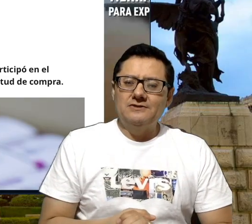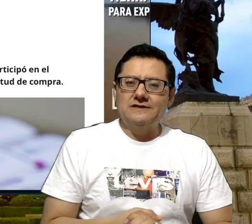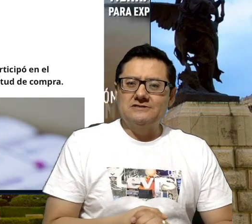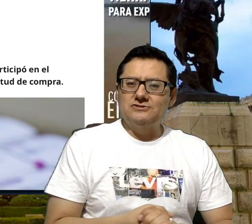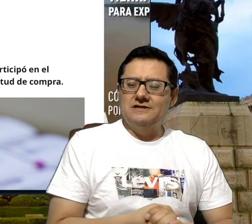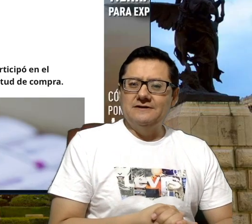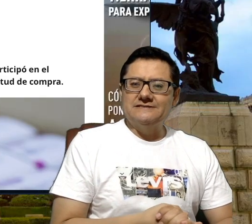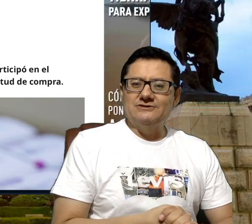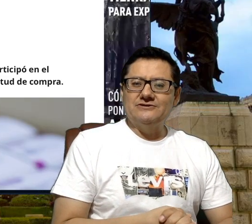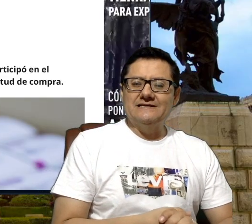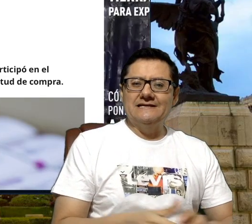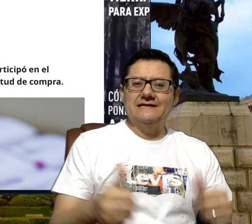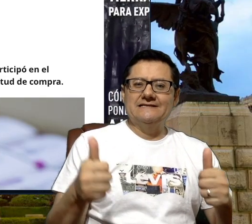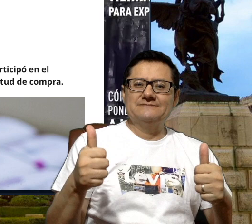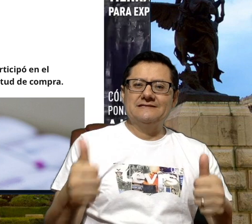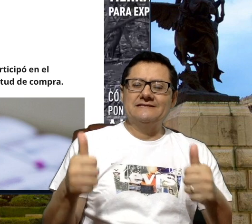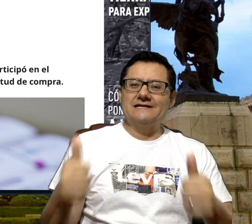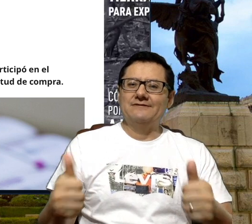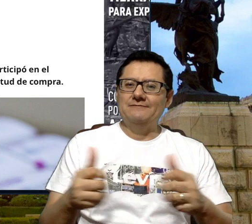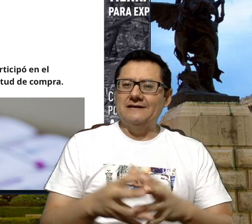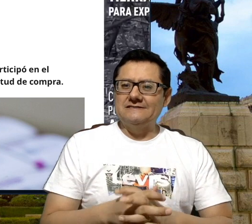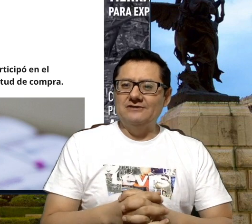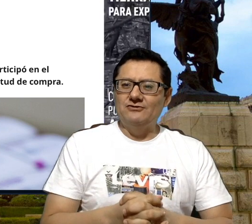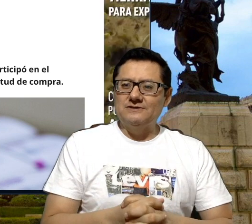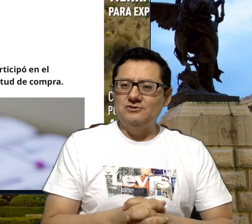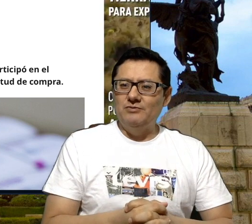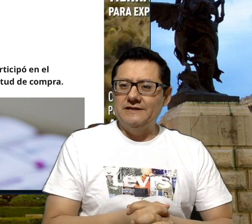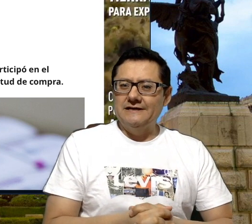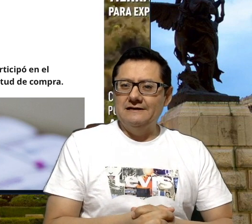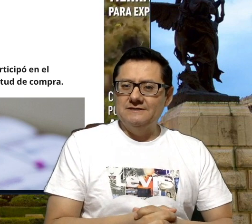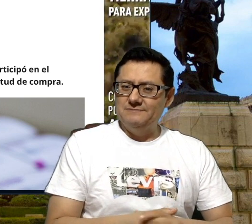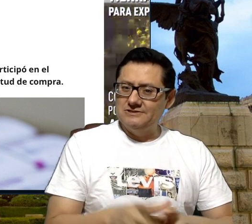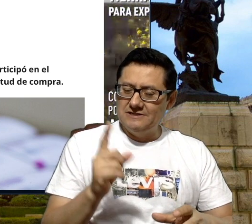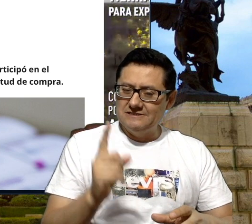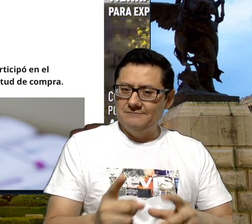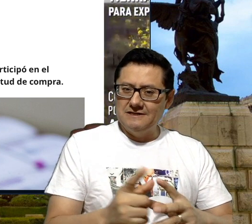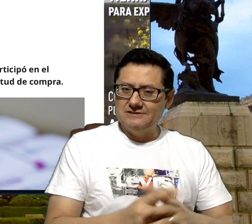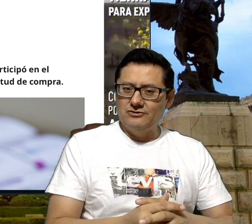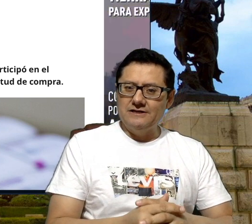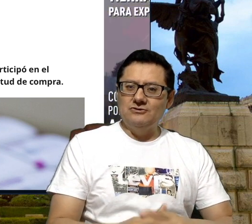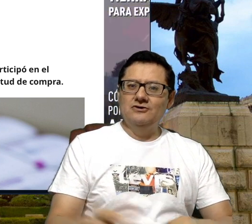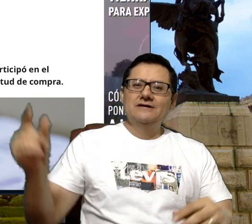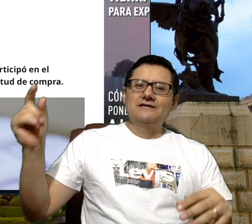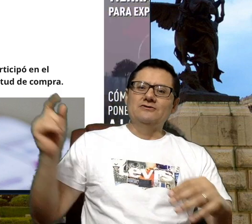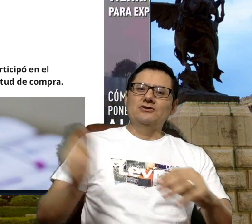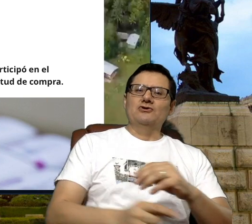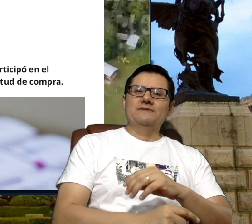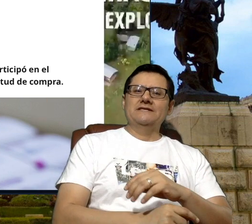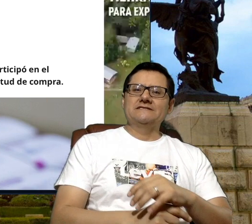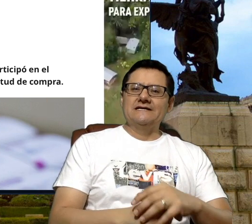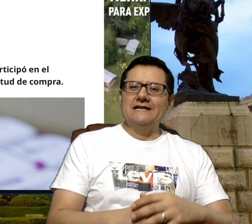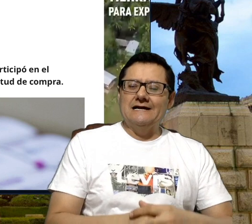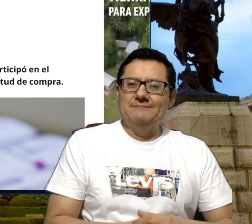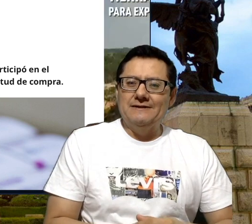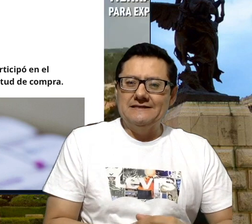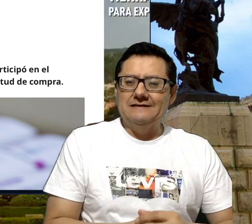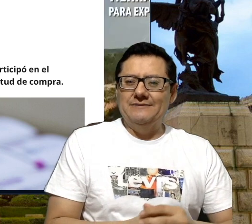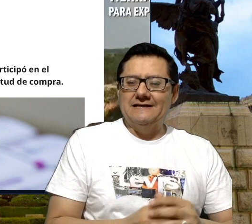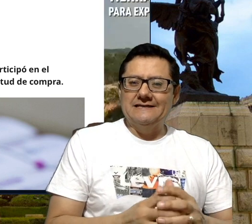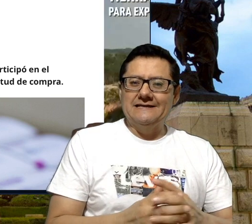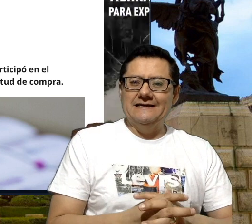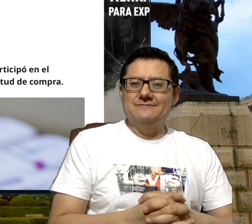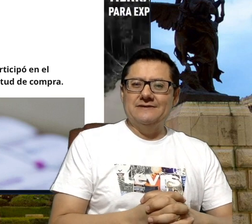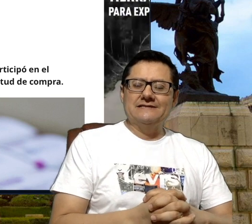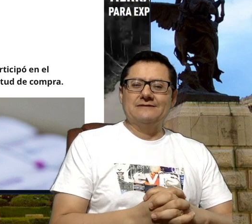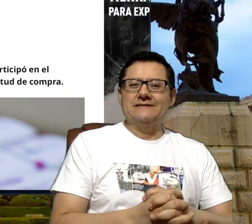Hola, te invito a que te suscribas a nuestro canal, que le des manita arriba para que esta información pueda llegar a más personas si te parece correcto. Y no te olvides de darle a la campanita